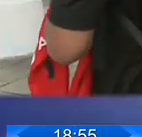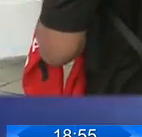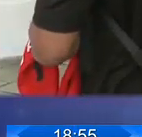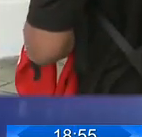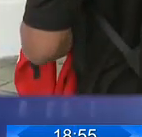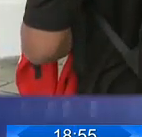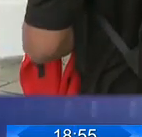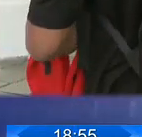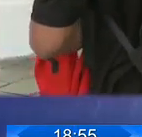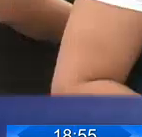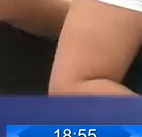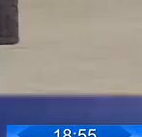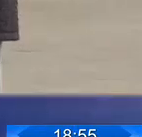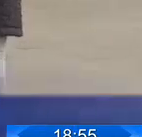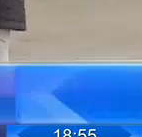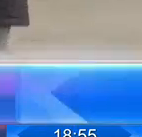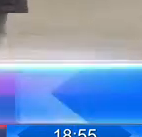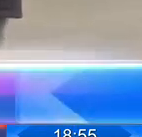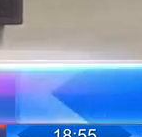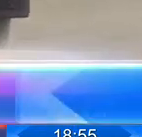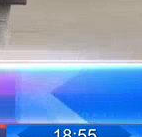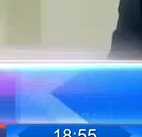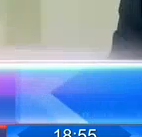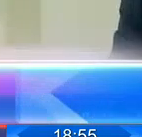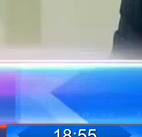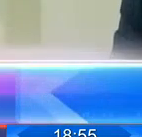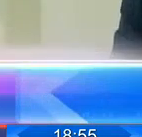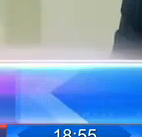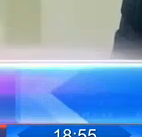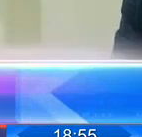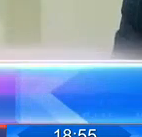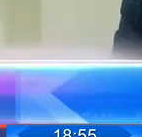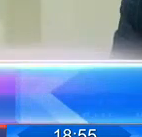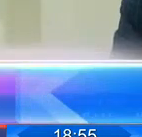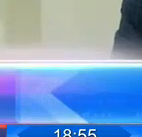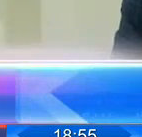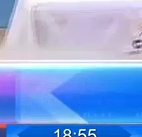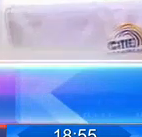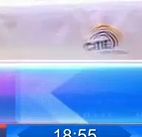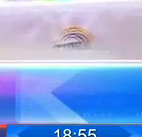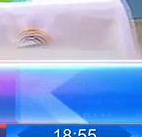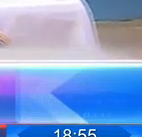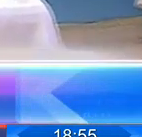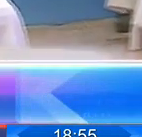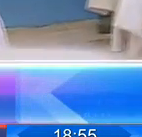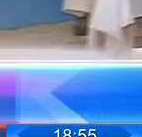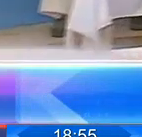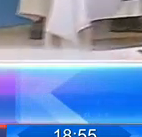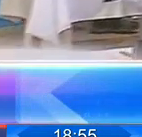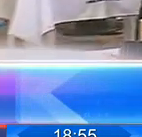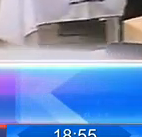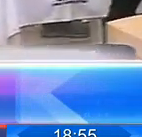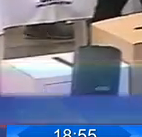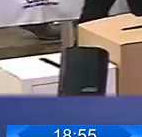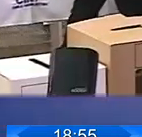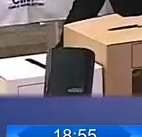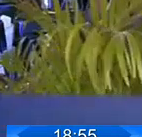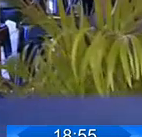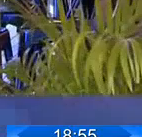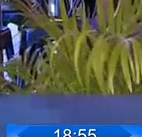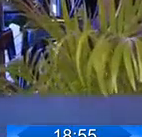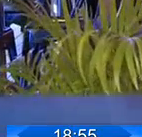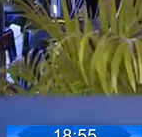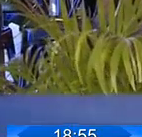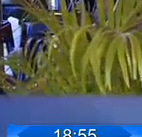COE Nacional exhorta a los municipios a flexibilizar las restricciones para la jornada electoral. La ley seca